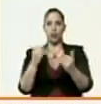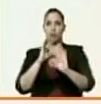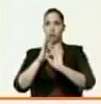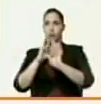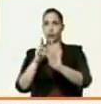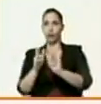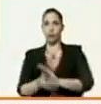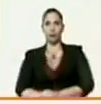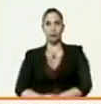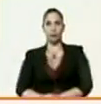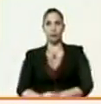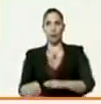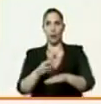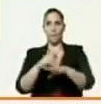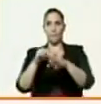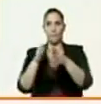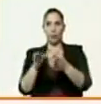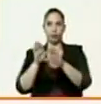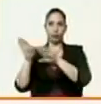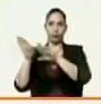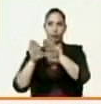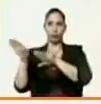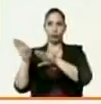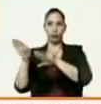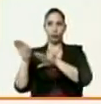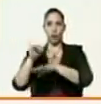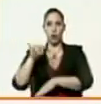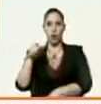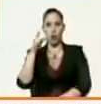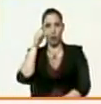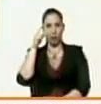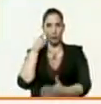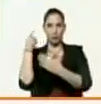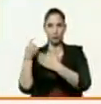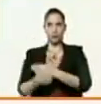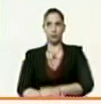declaraciones el ministro para Relaciones Exteriores, Jorge Arreaza.